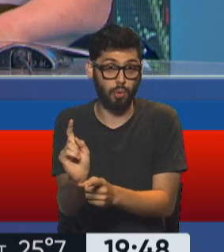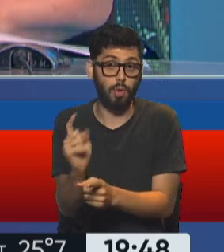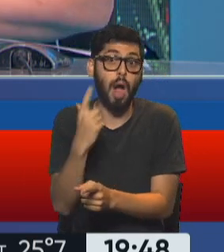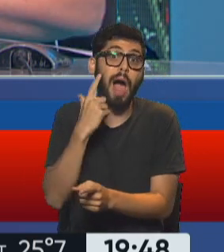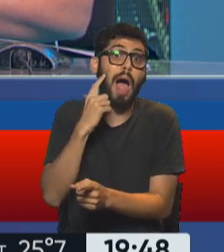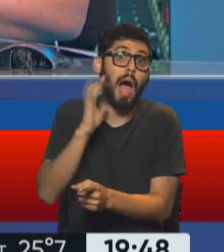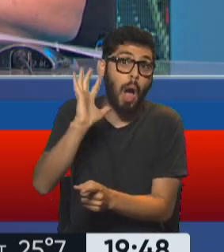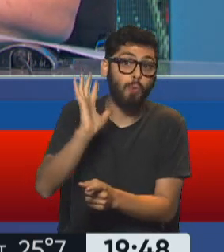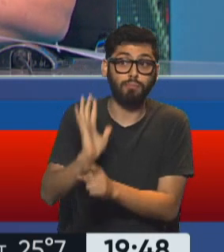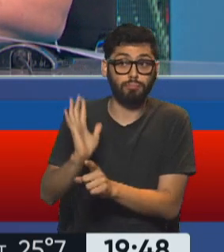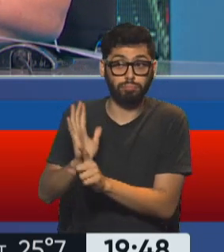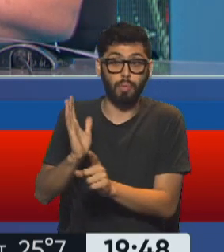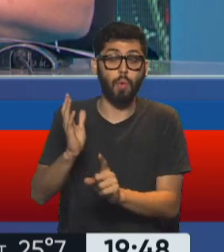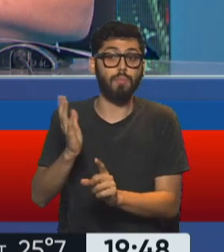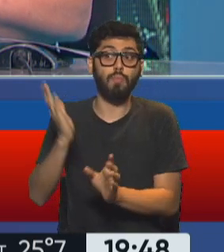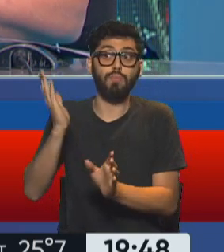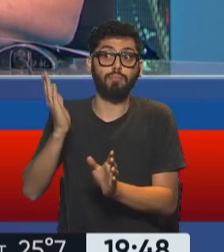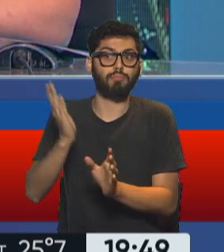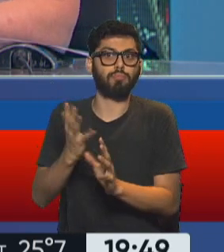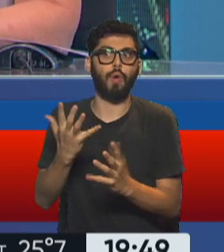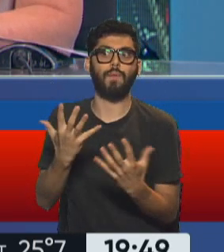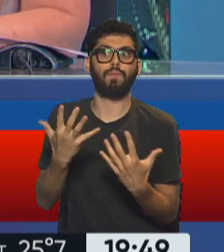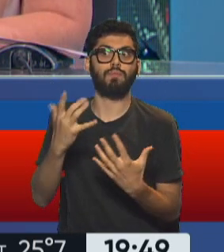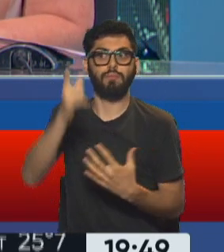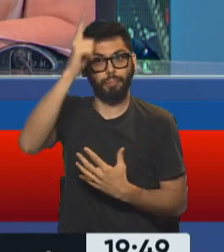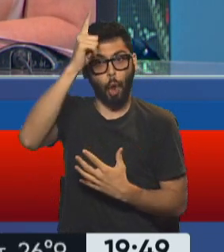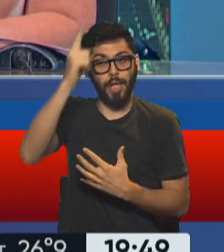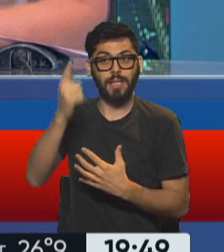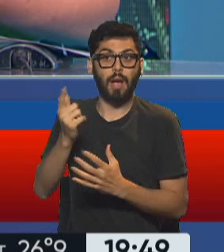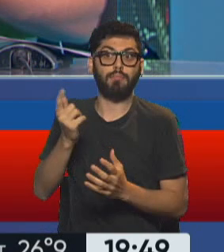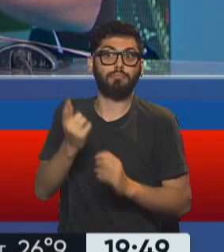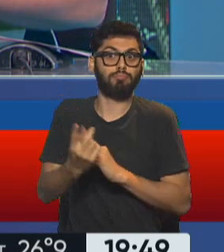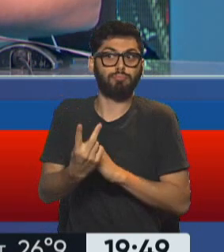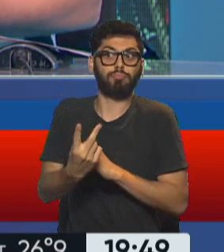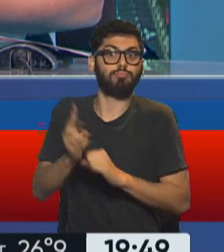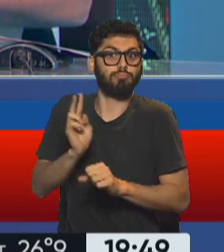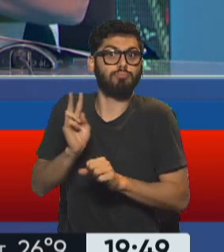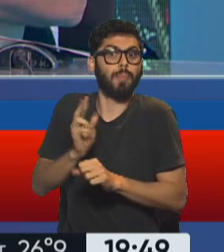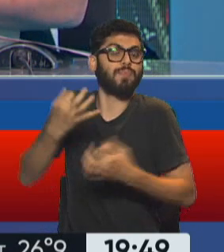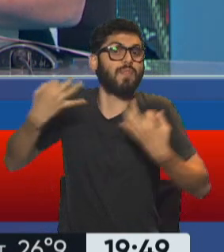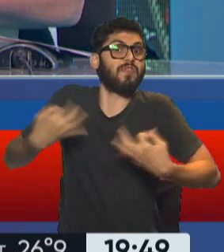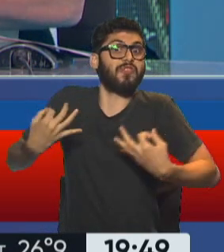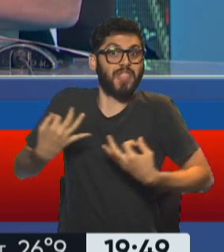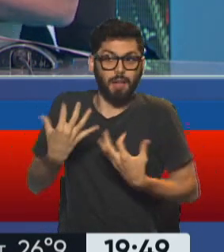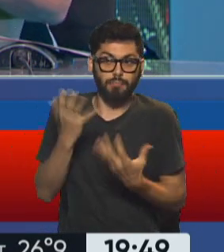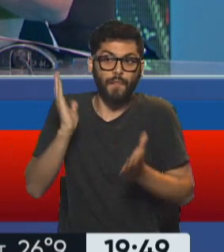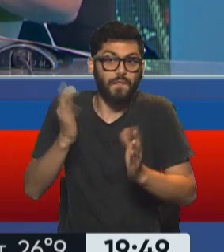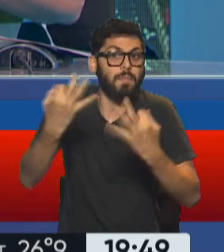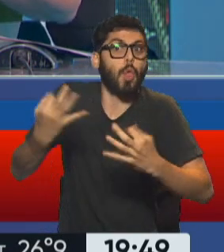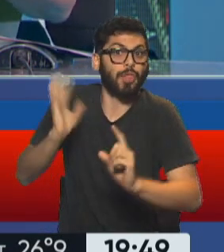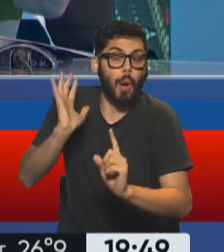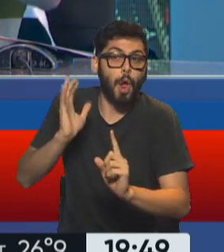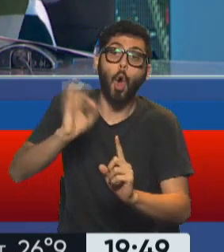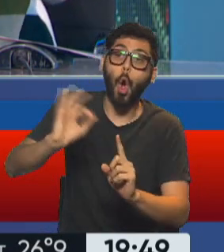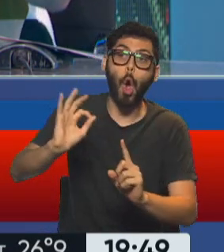caso de uso legítimo de la fuerza o frente a un caso de violencia institucional. Porque en general las fuerzas de seguridad, ocurrió